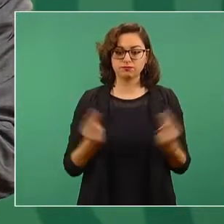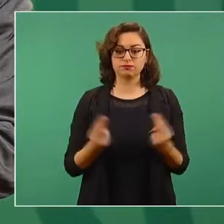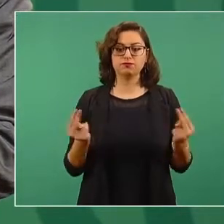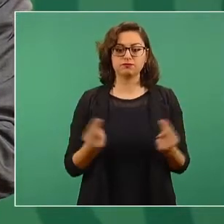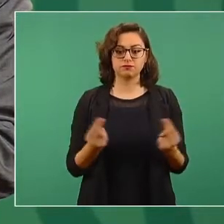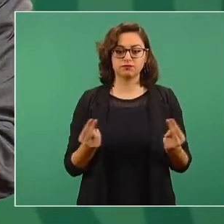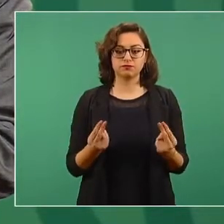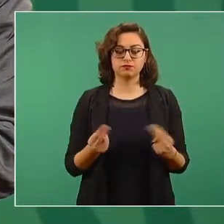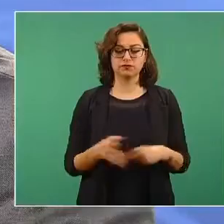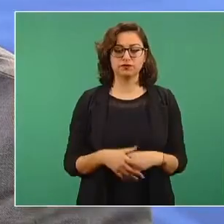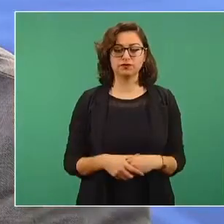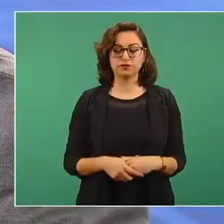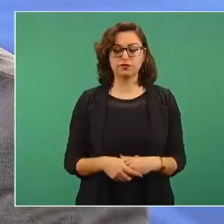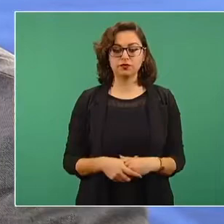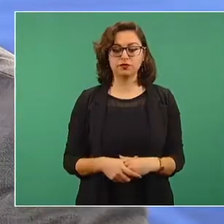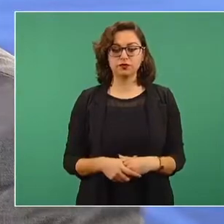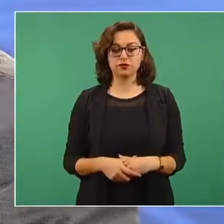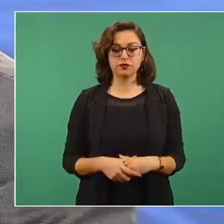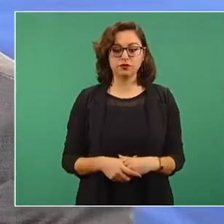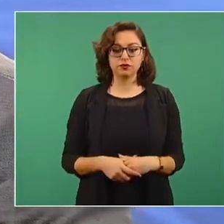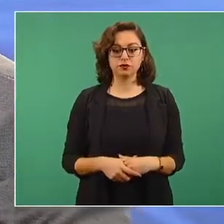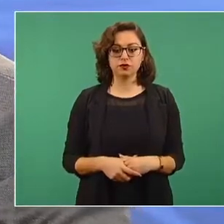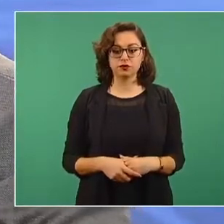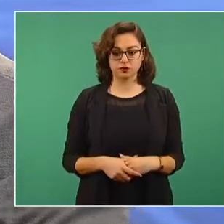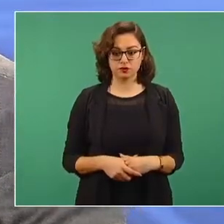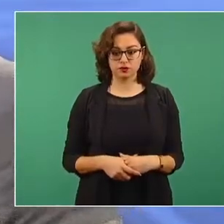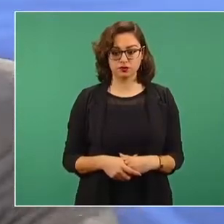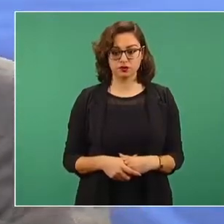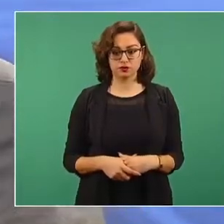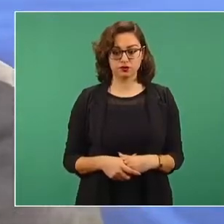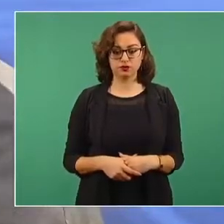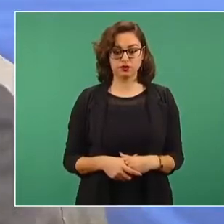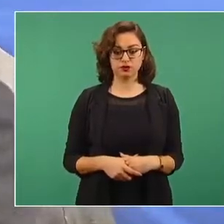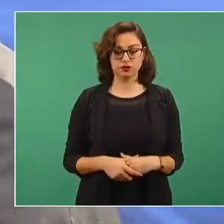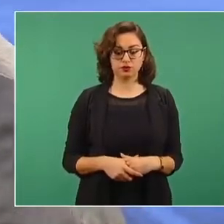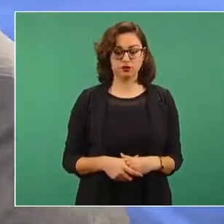Esto que estoy